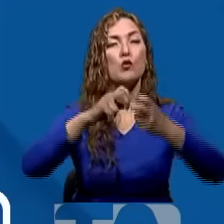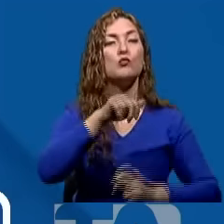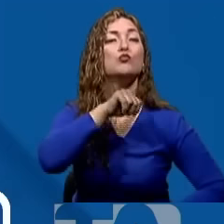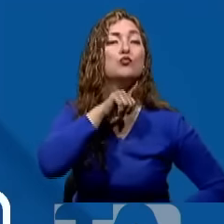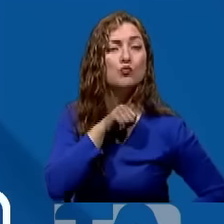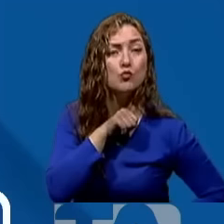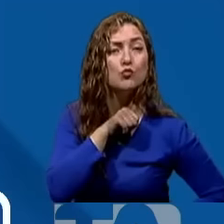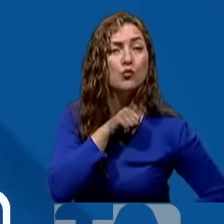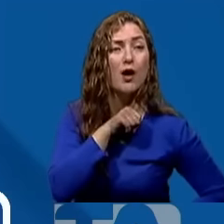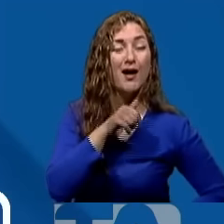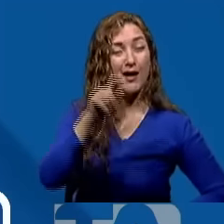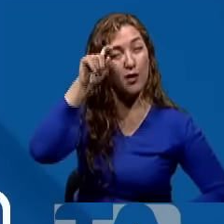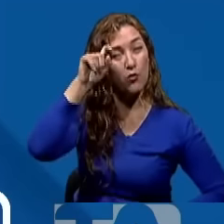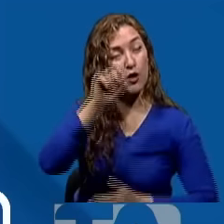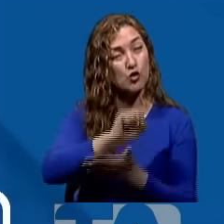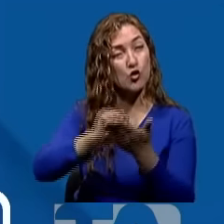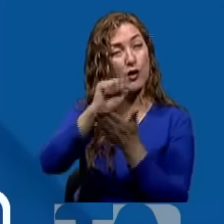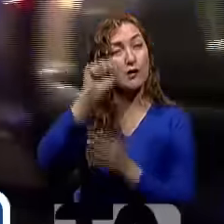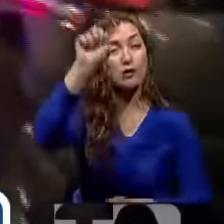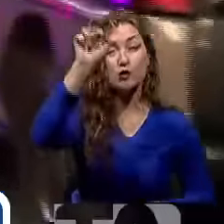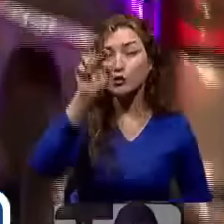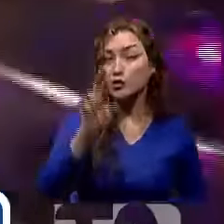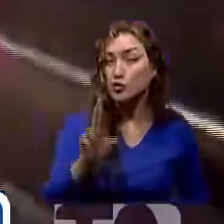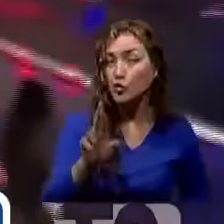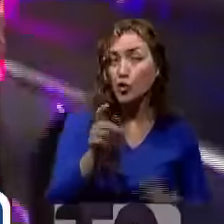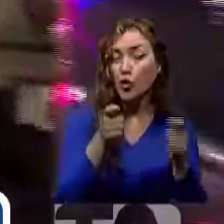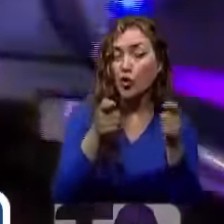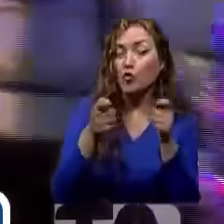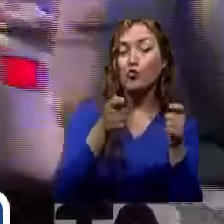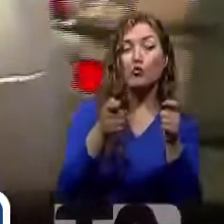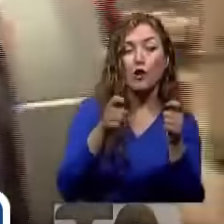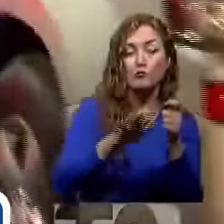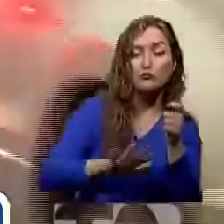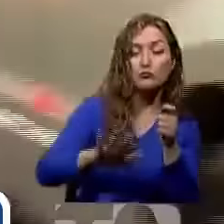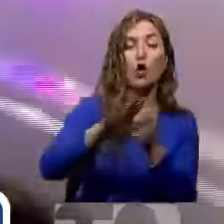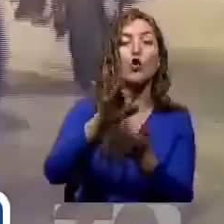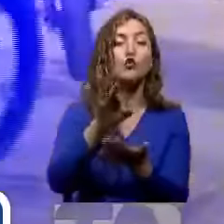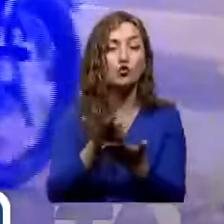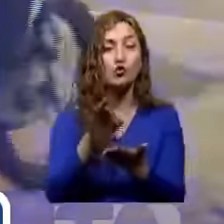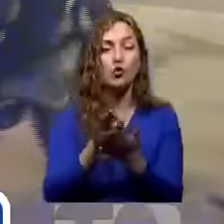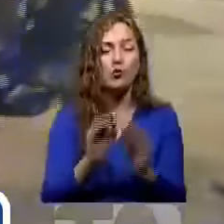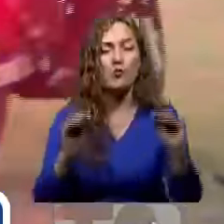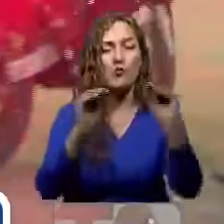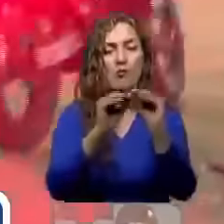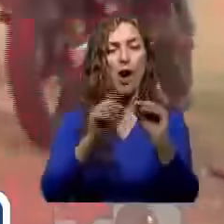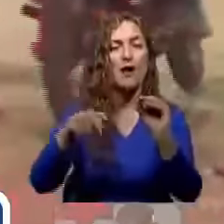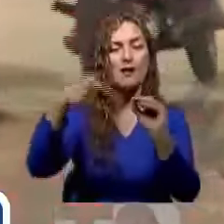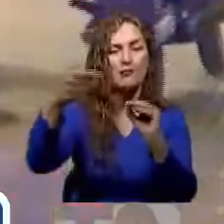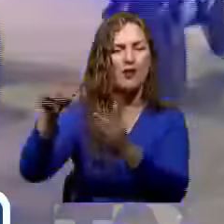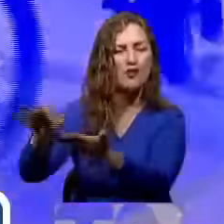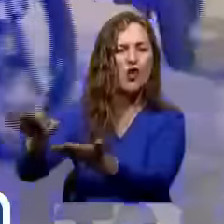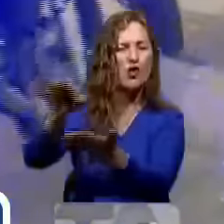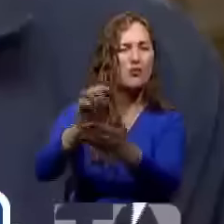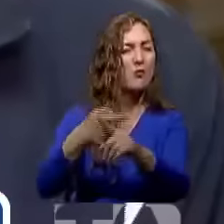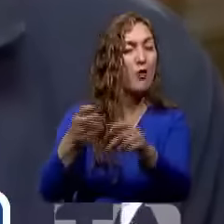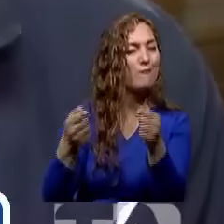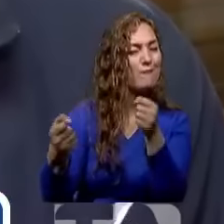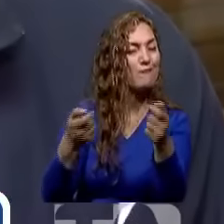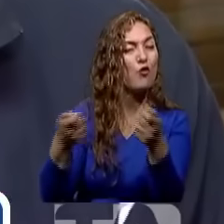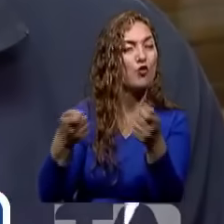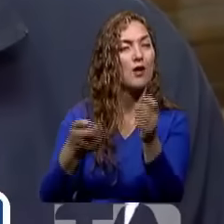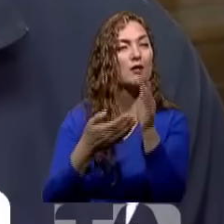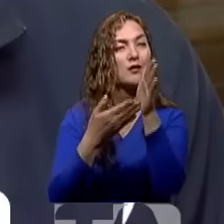delictivos reportados en Solanda Sur de Quito, ejecutaron operativos en esta zona, los cuales se incrementarán en otros sectores de la ciudad. El